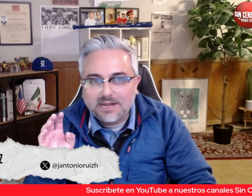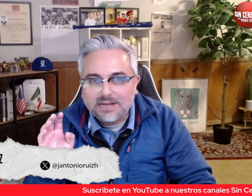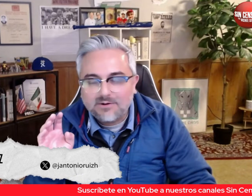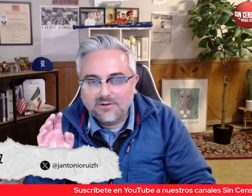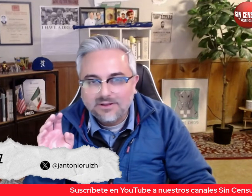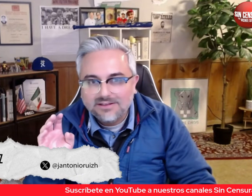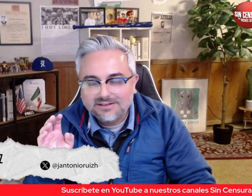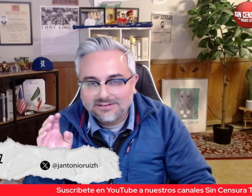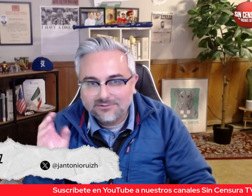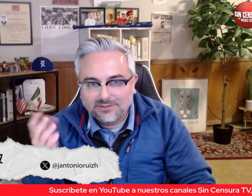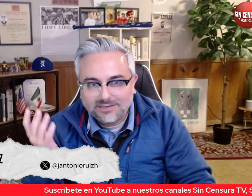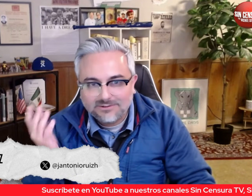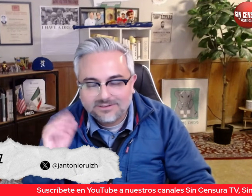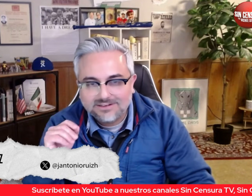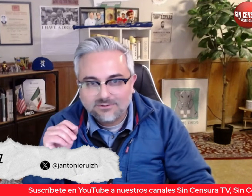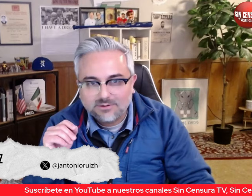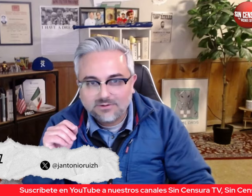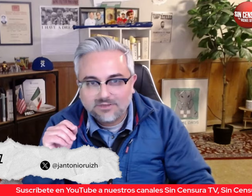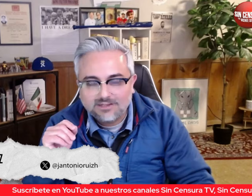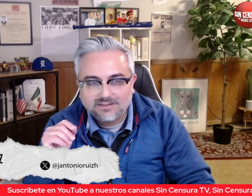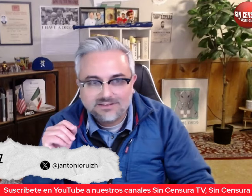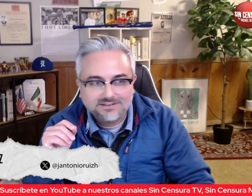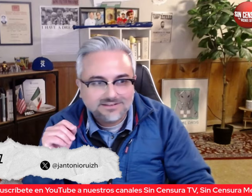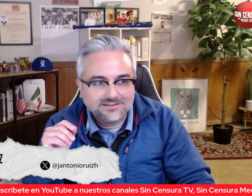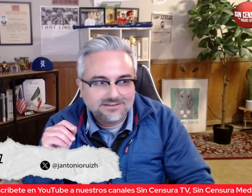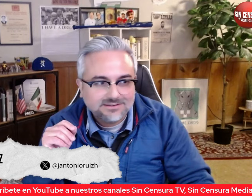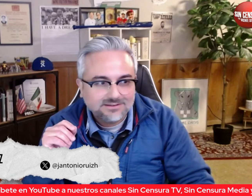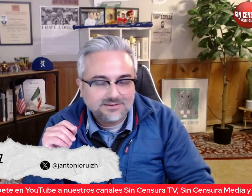de Polanco, no sé, ¿no? A lo mejor